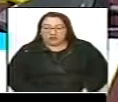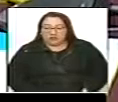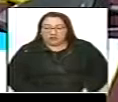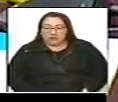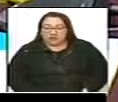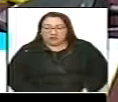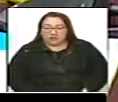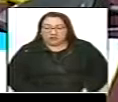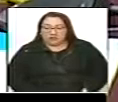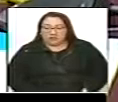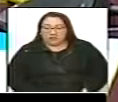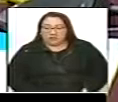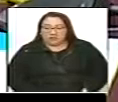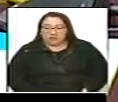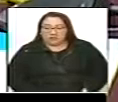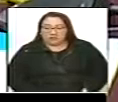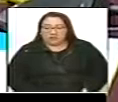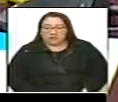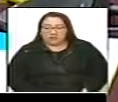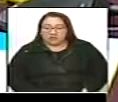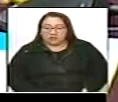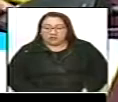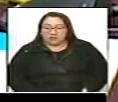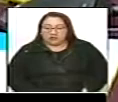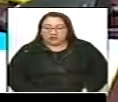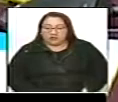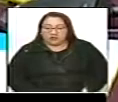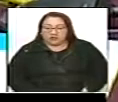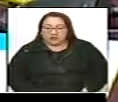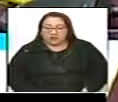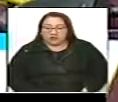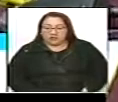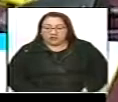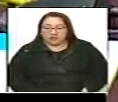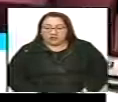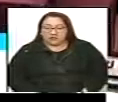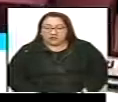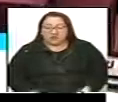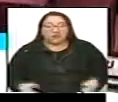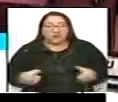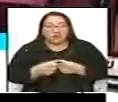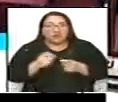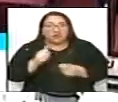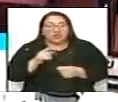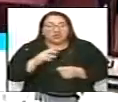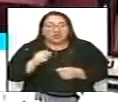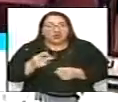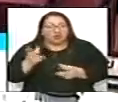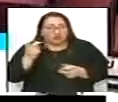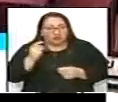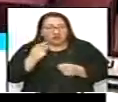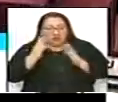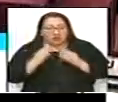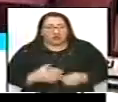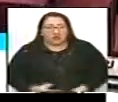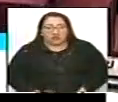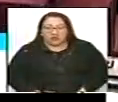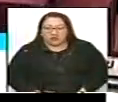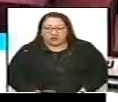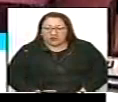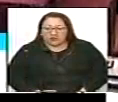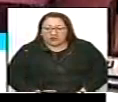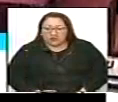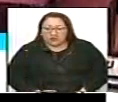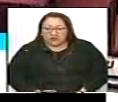si quiere le doy una interrupción, congresista. ¿Me da una interrupción? Congresista Salgado tiene la interrupción. Que lo voy a escuchar atentamente al